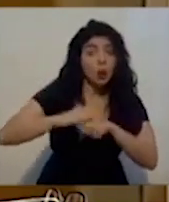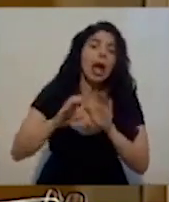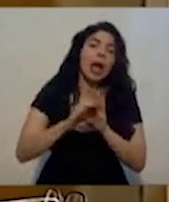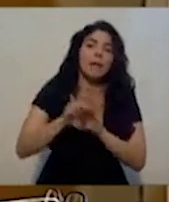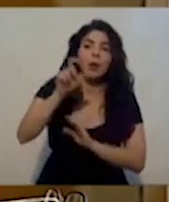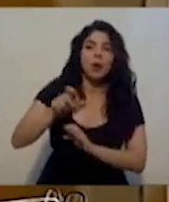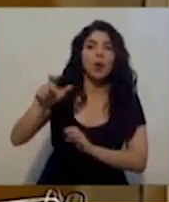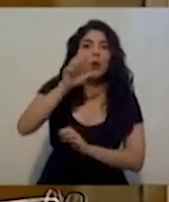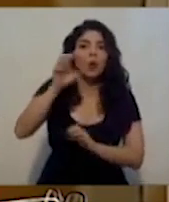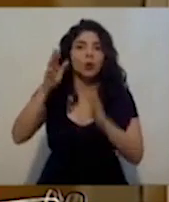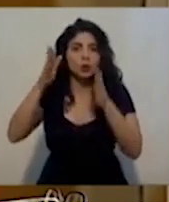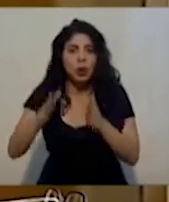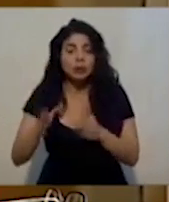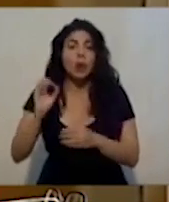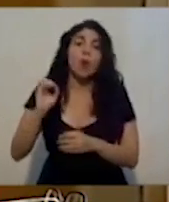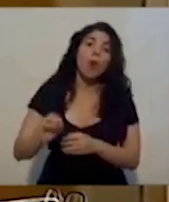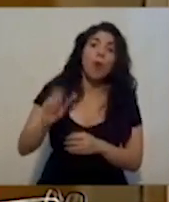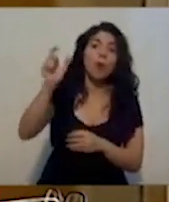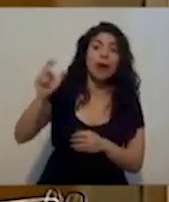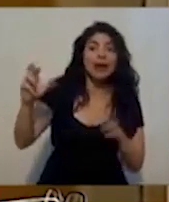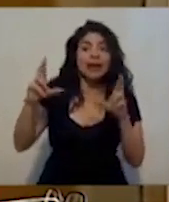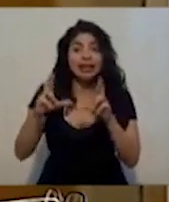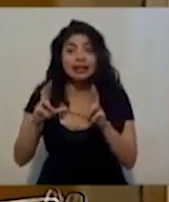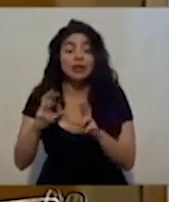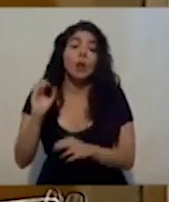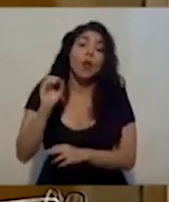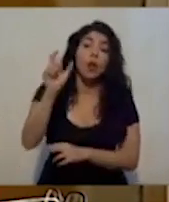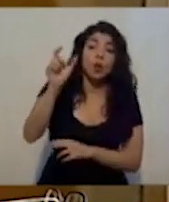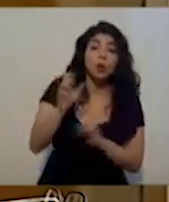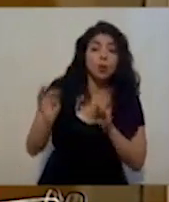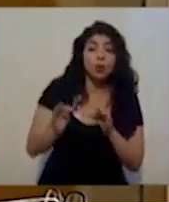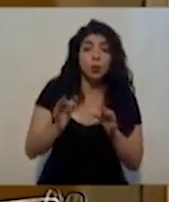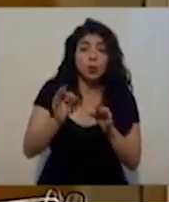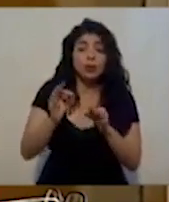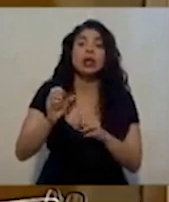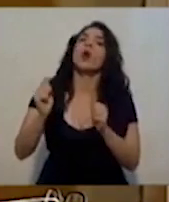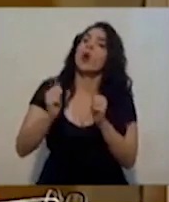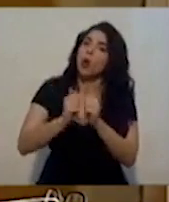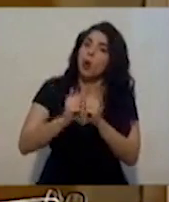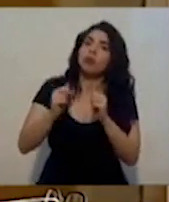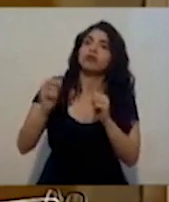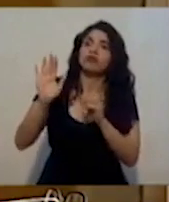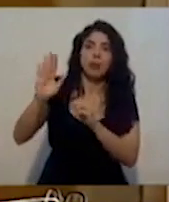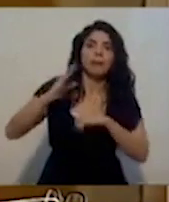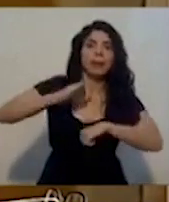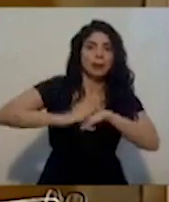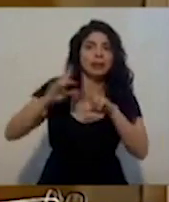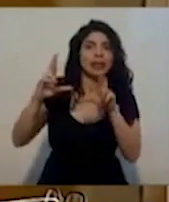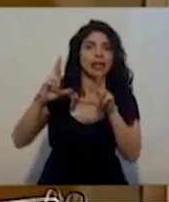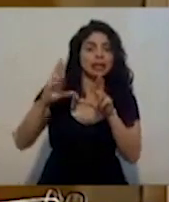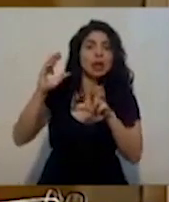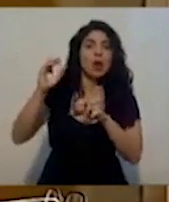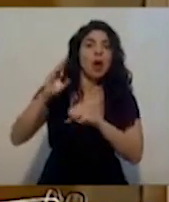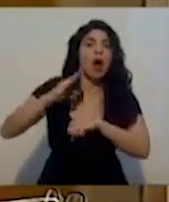costarricenses o con residentes o con turistas o personas residentes en esos países o